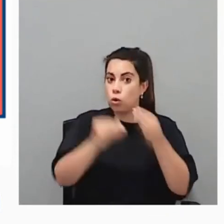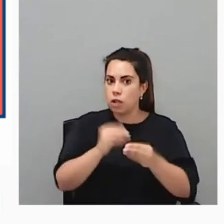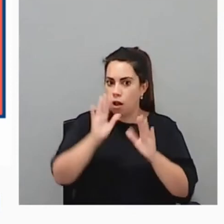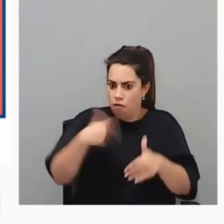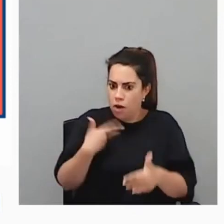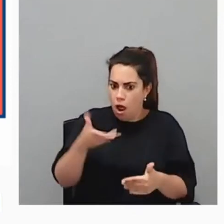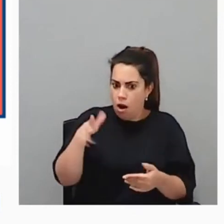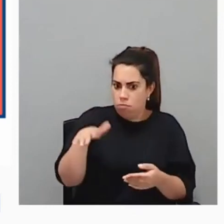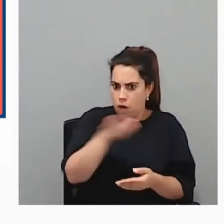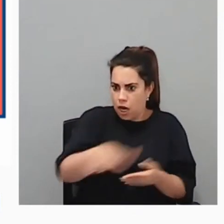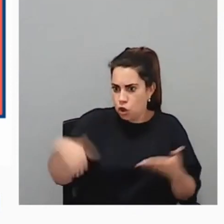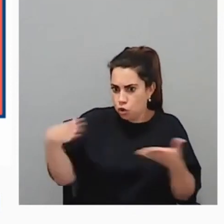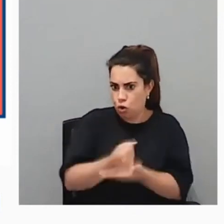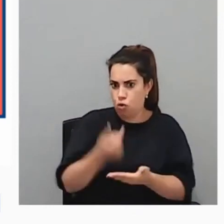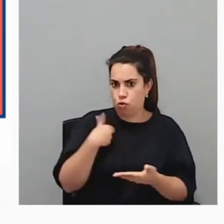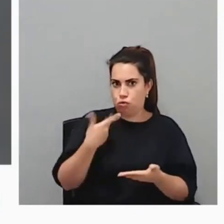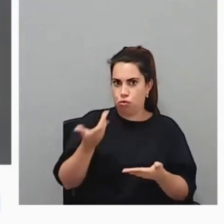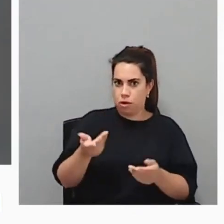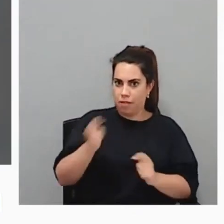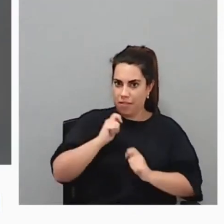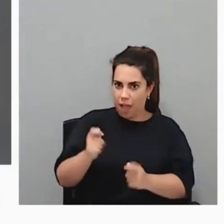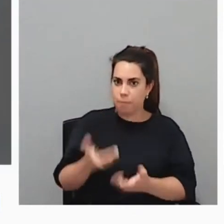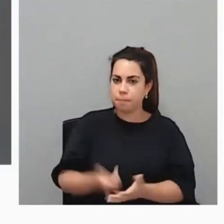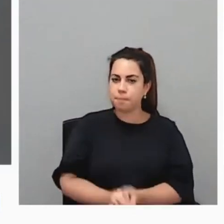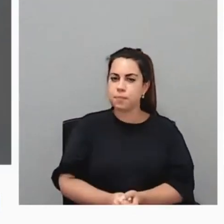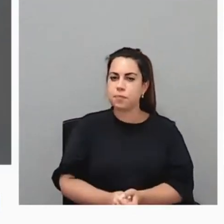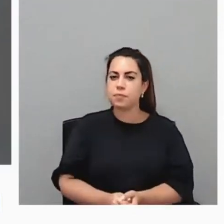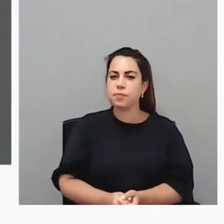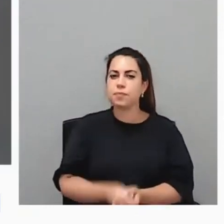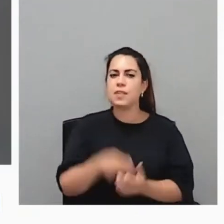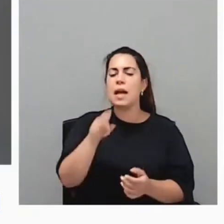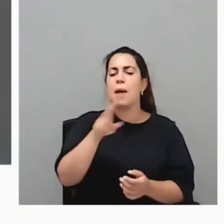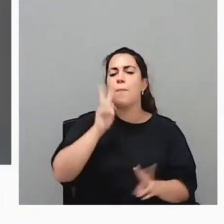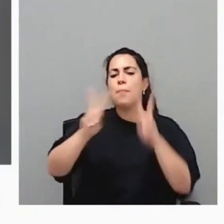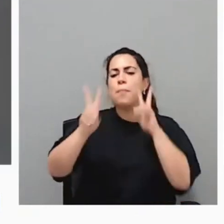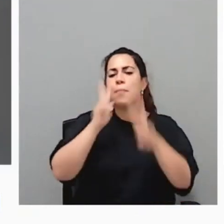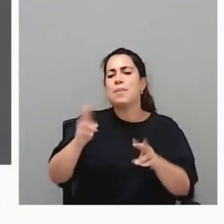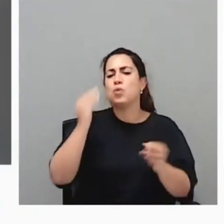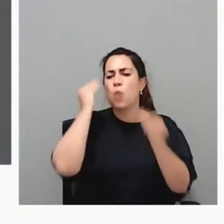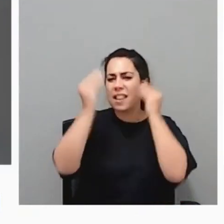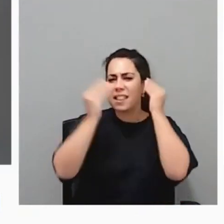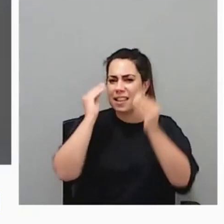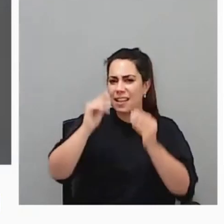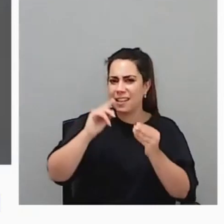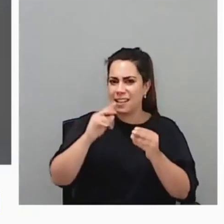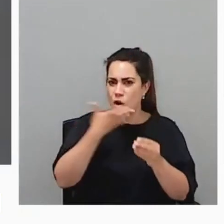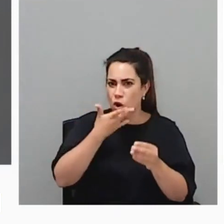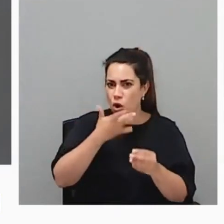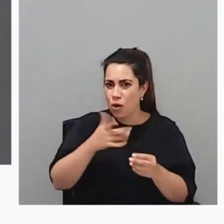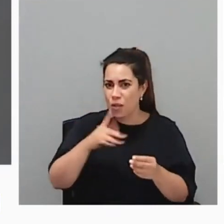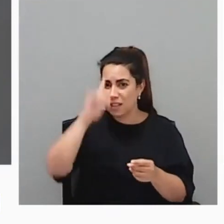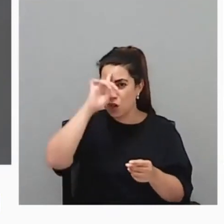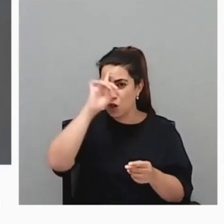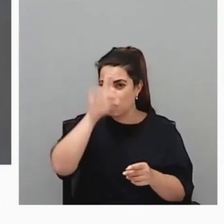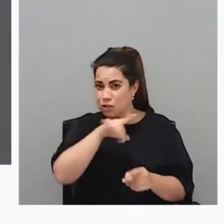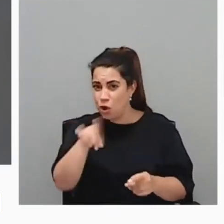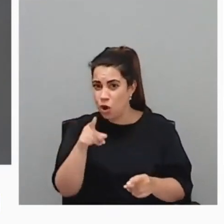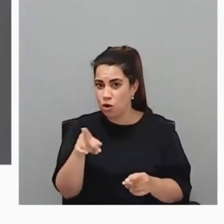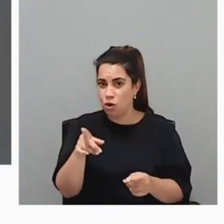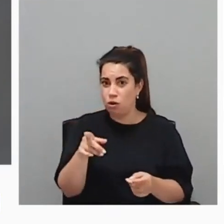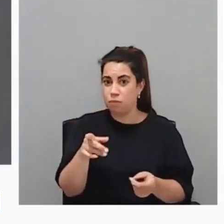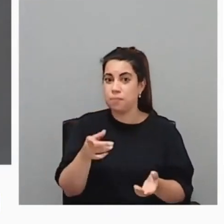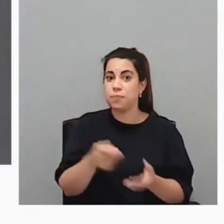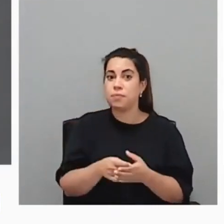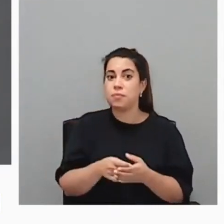Más ejemplos, Visual Thinking, no sé si lo conocéis, Visual Thinking se usa mucho originalmente en empresas, en marketing, en comunicación y desde hace unos